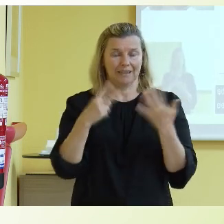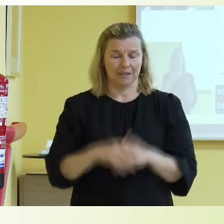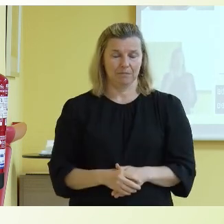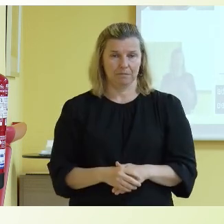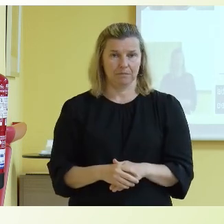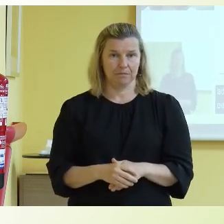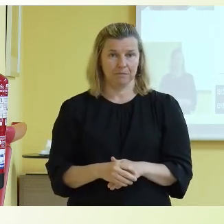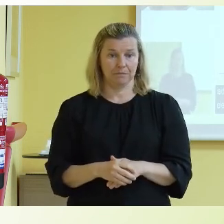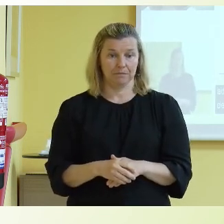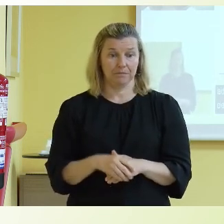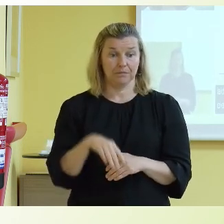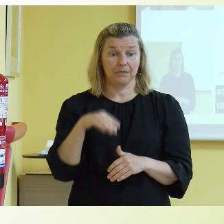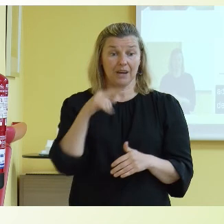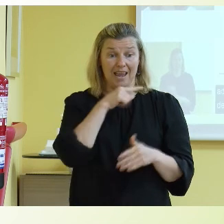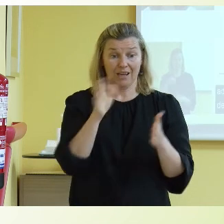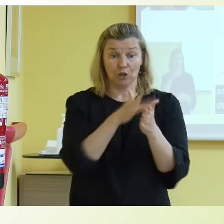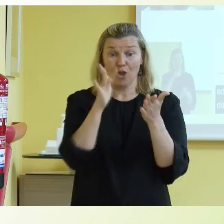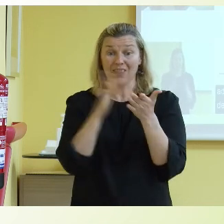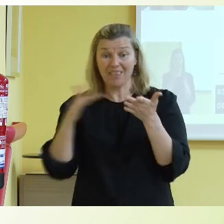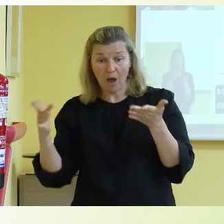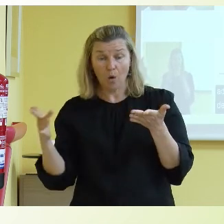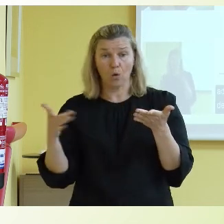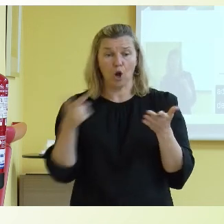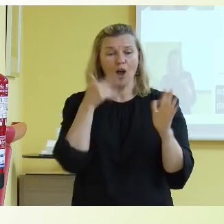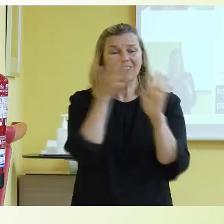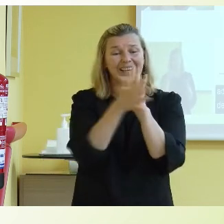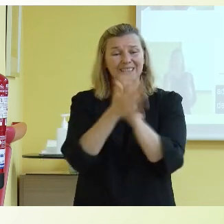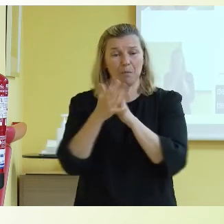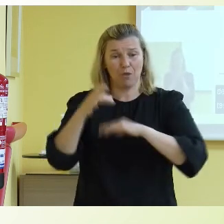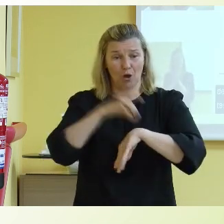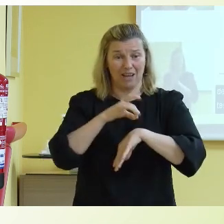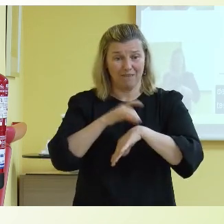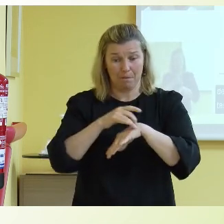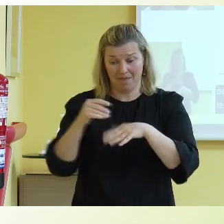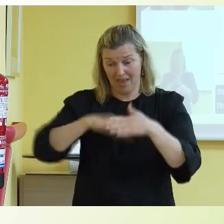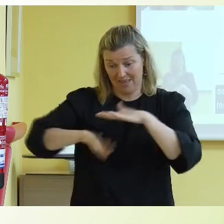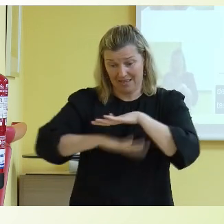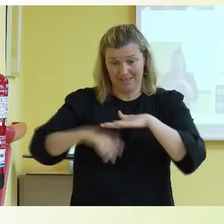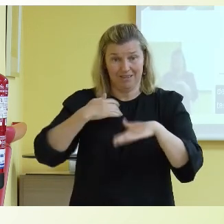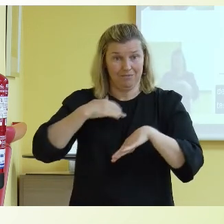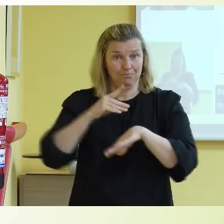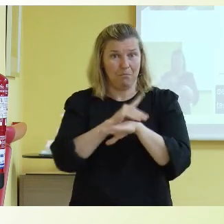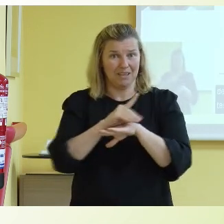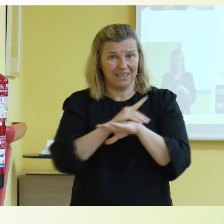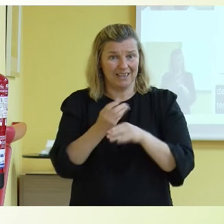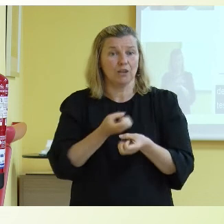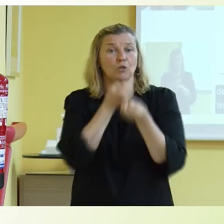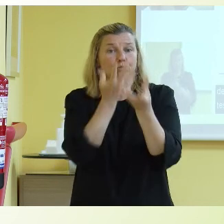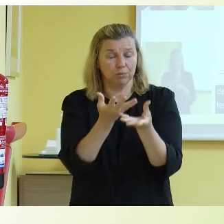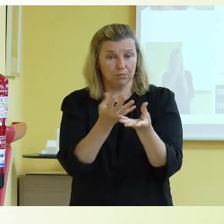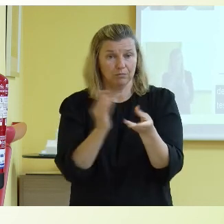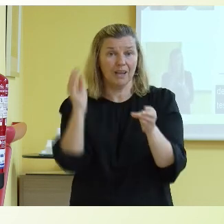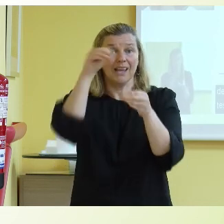Este tesauro pretende abordar la descripción de todas las enfermedades en la base de datos de Orfanet, cubriendo 11 dominios